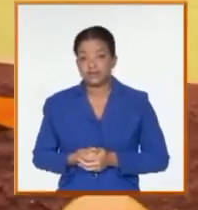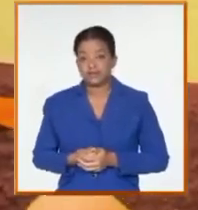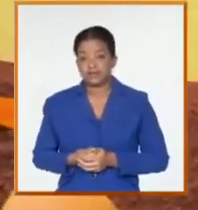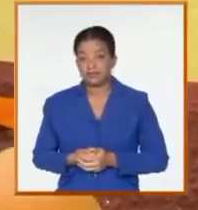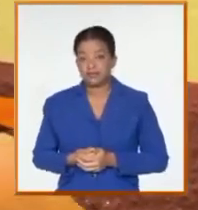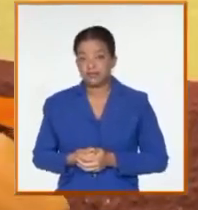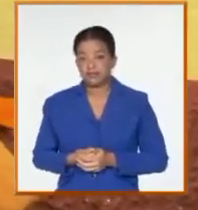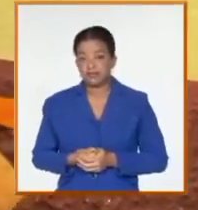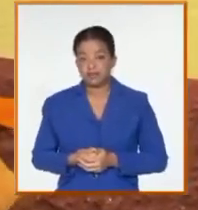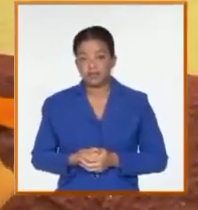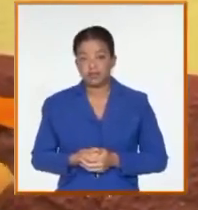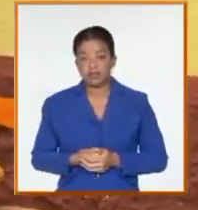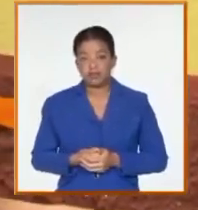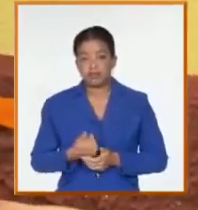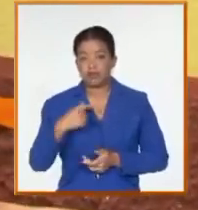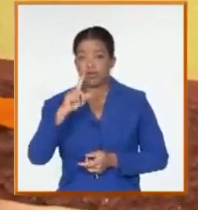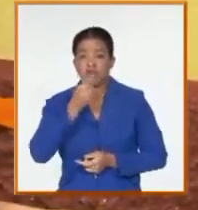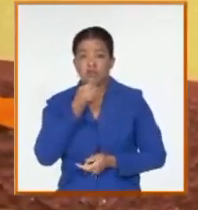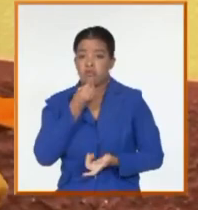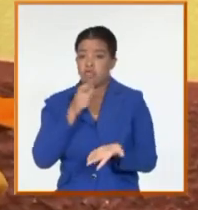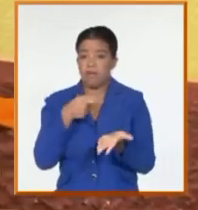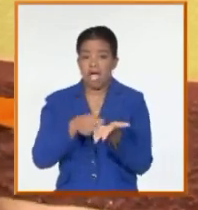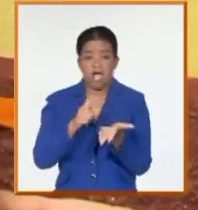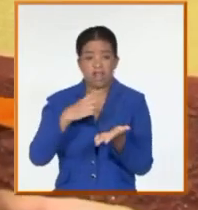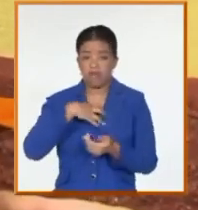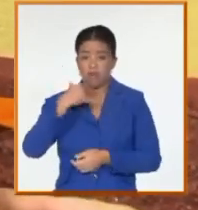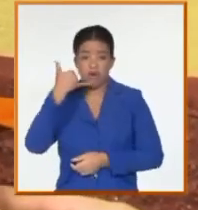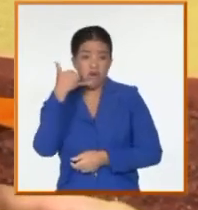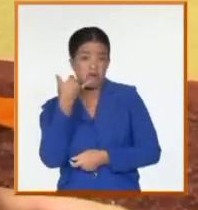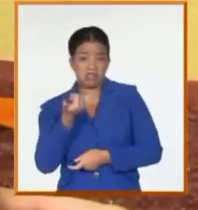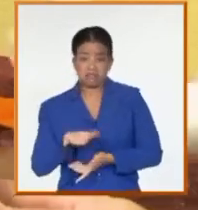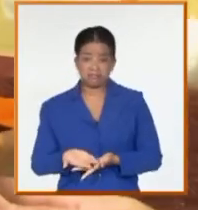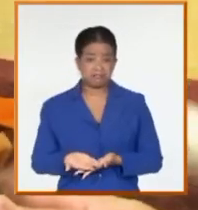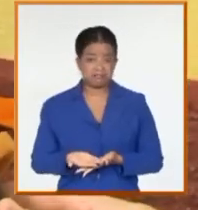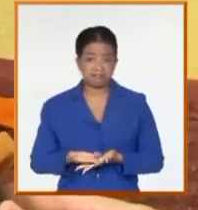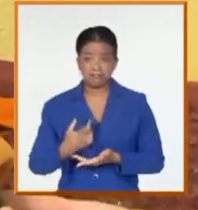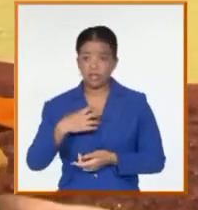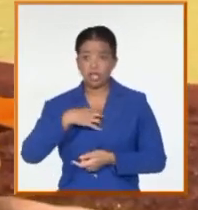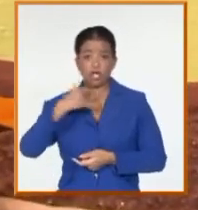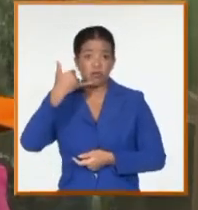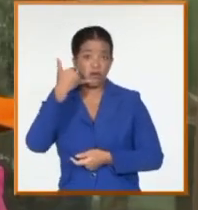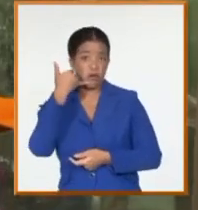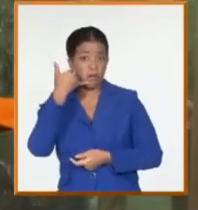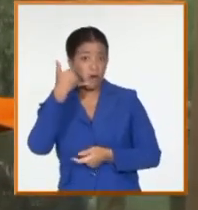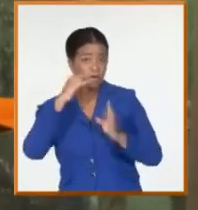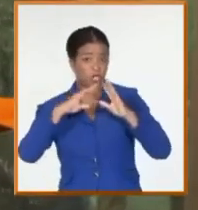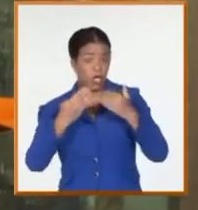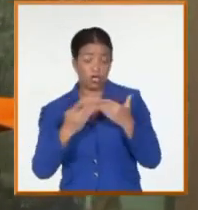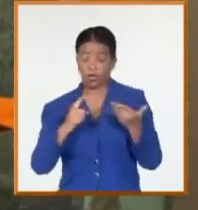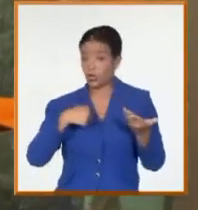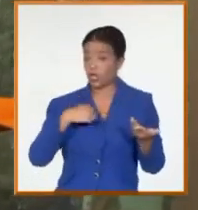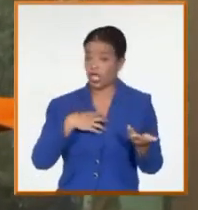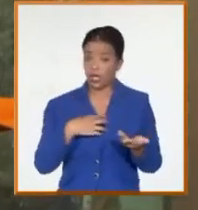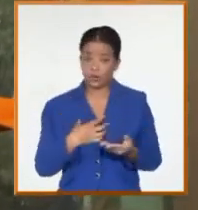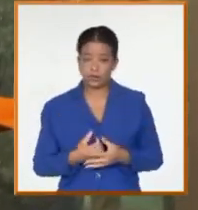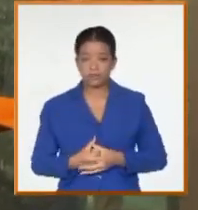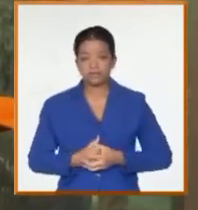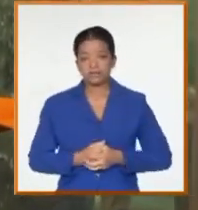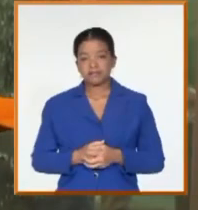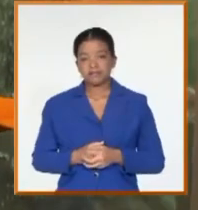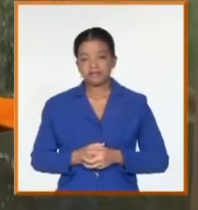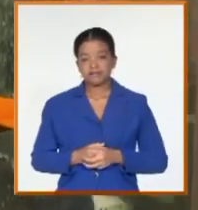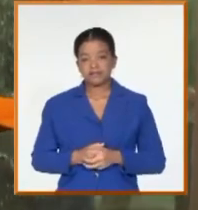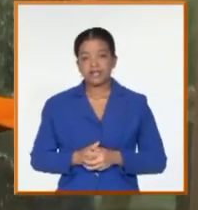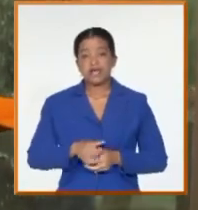que en efectivo no puedo pagar con nada de eso porque yo no tengo celular porque a todo Ahora aquí es por celular no es así le da la posibilidad a la persona que no tenga